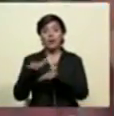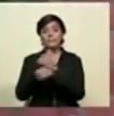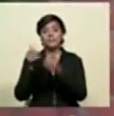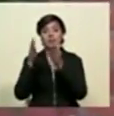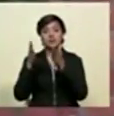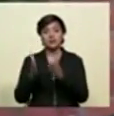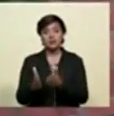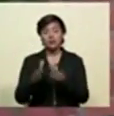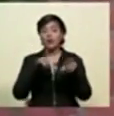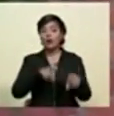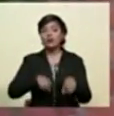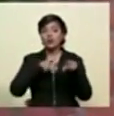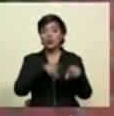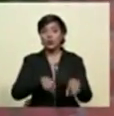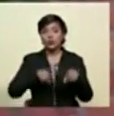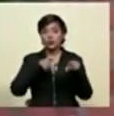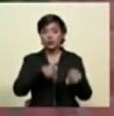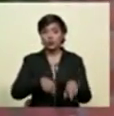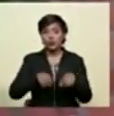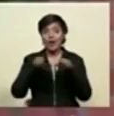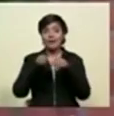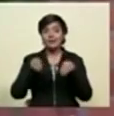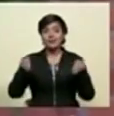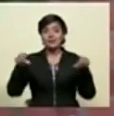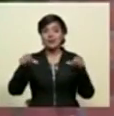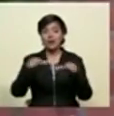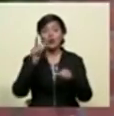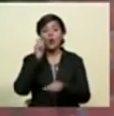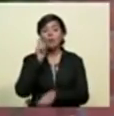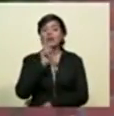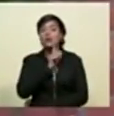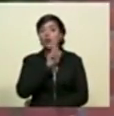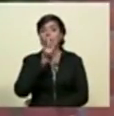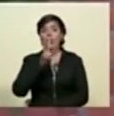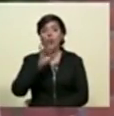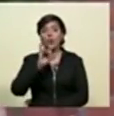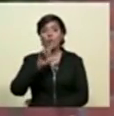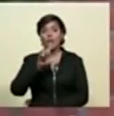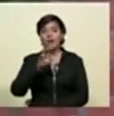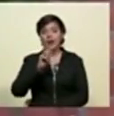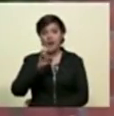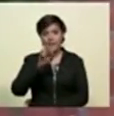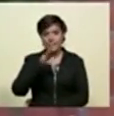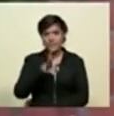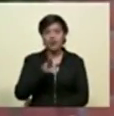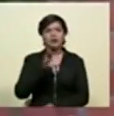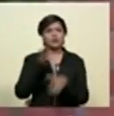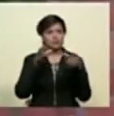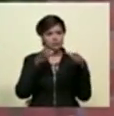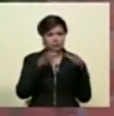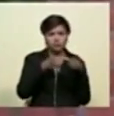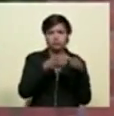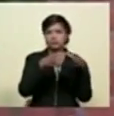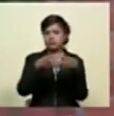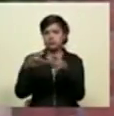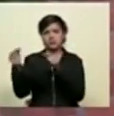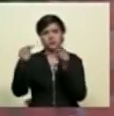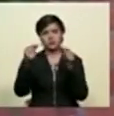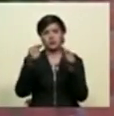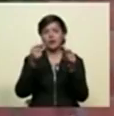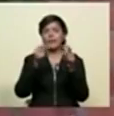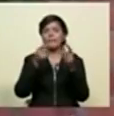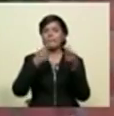Popular para la Agricultura Productiva y Tierras, Wilmar Castro Soteldo, sostiene una mesa de trabajo con el sector